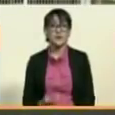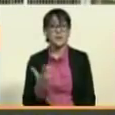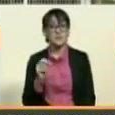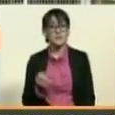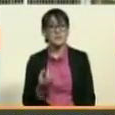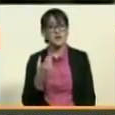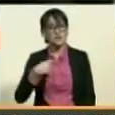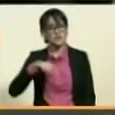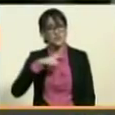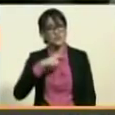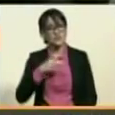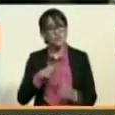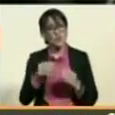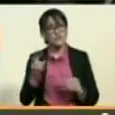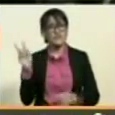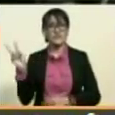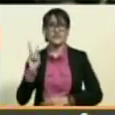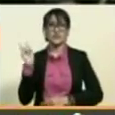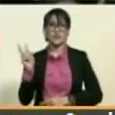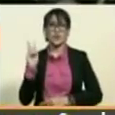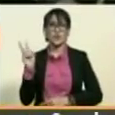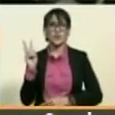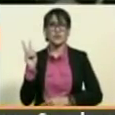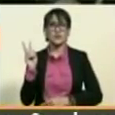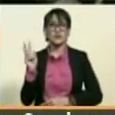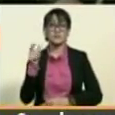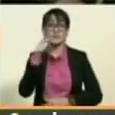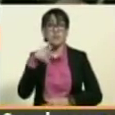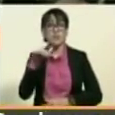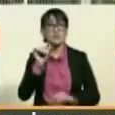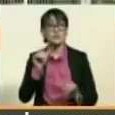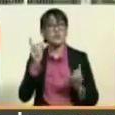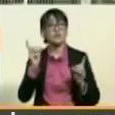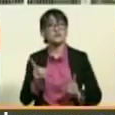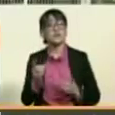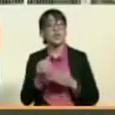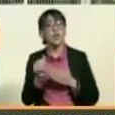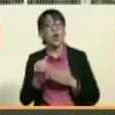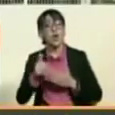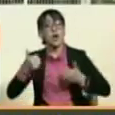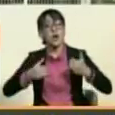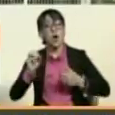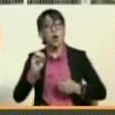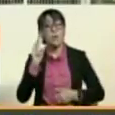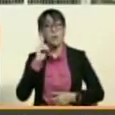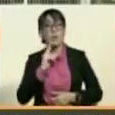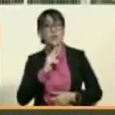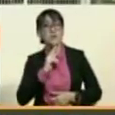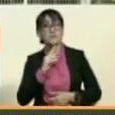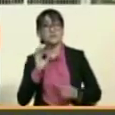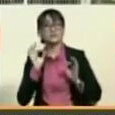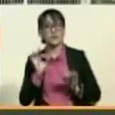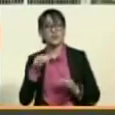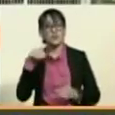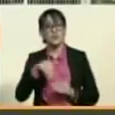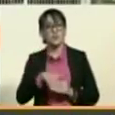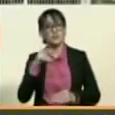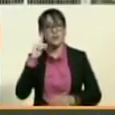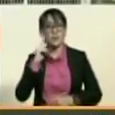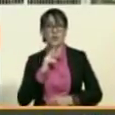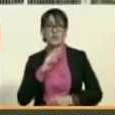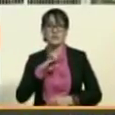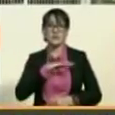victoria y el pueblo decidirá si quiere el dólar o el bolívar. Yo estoy seguro que van a votar por